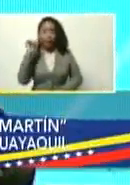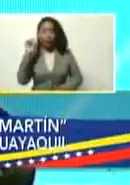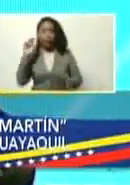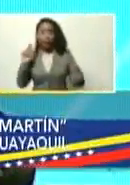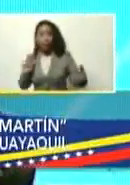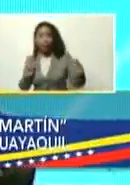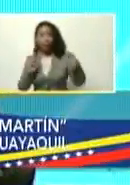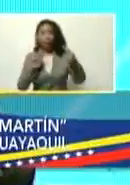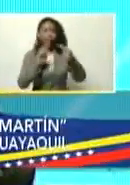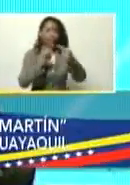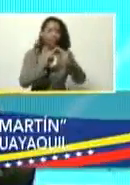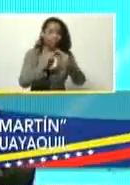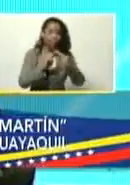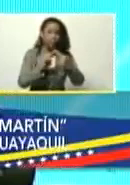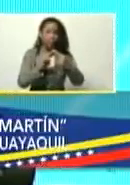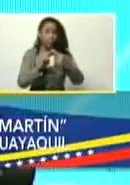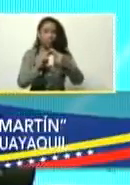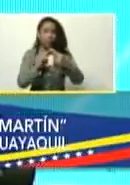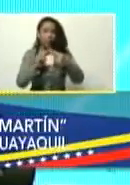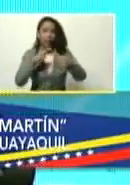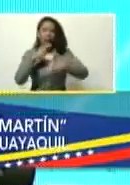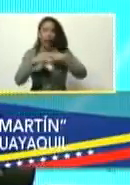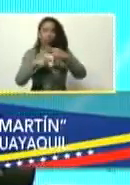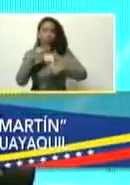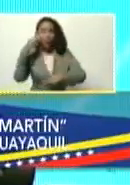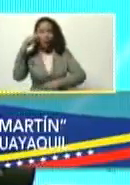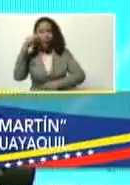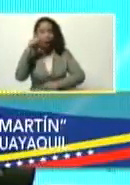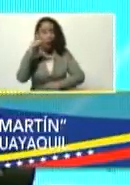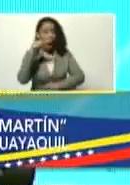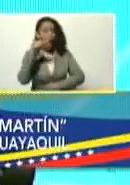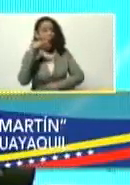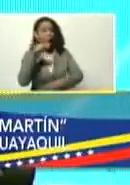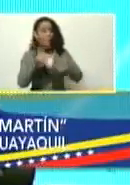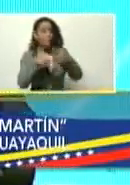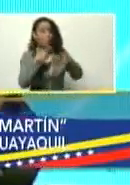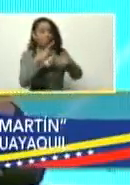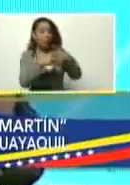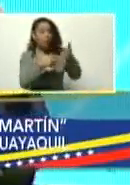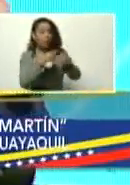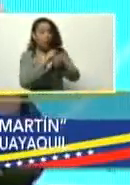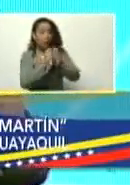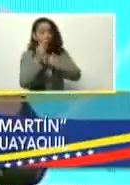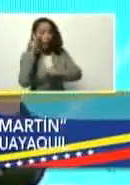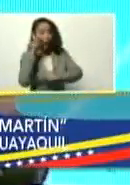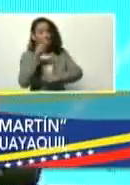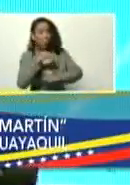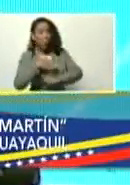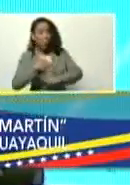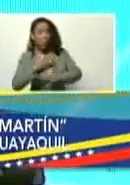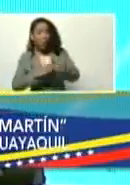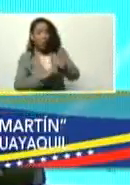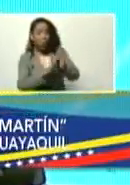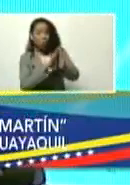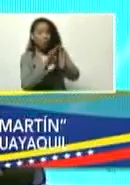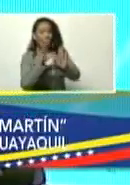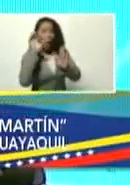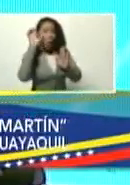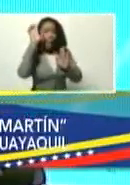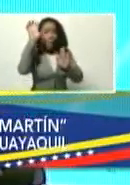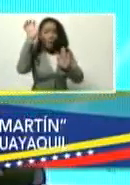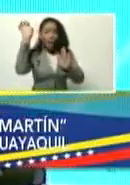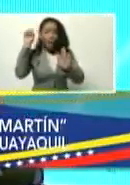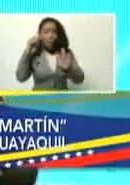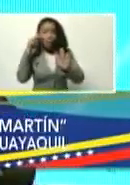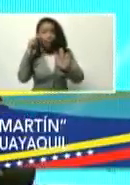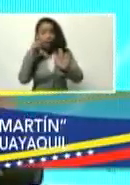encontrando en la revolución, en los procesos transformadores, la posibilidad de que sus naciones vivamos en